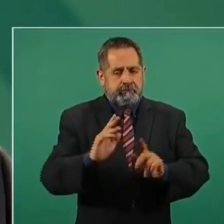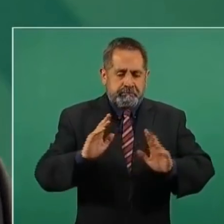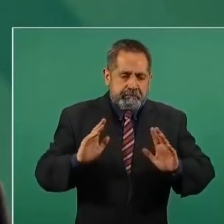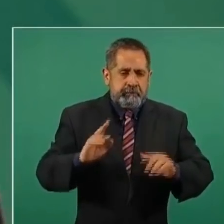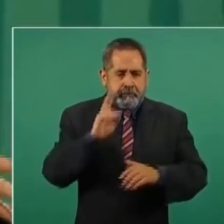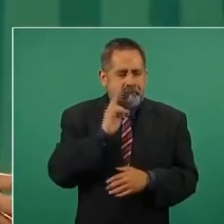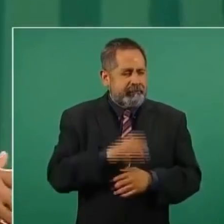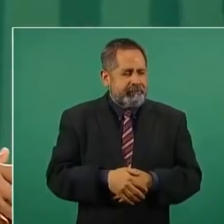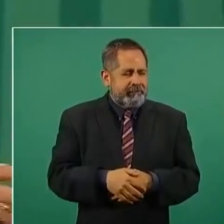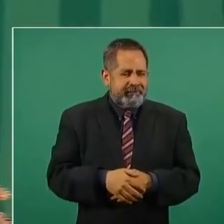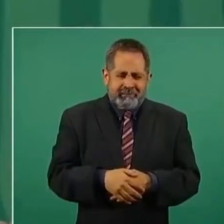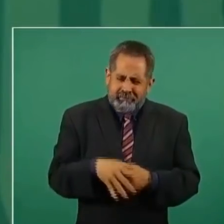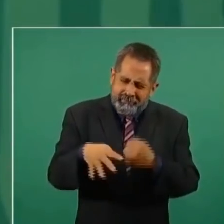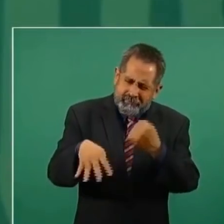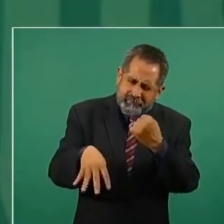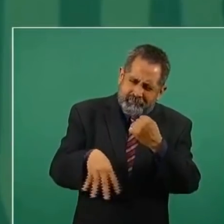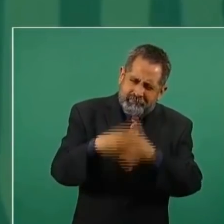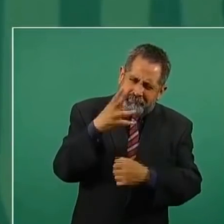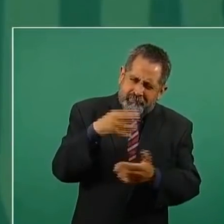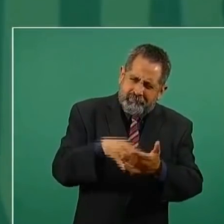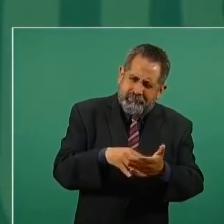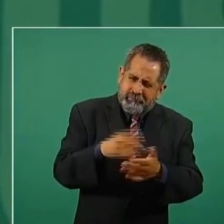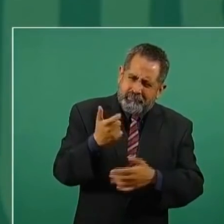por 14,000 pesos